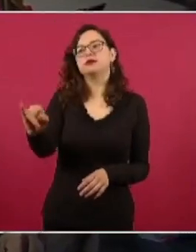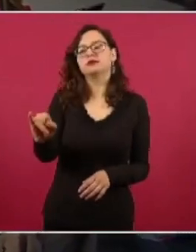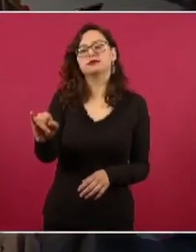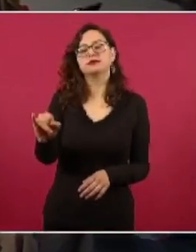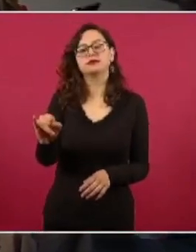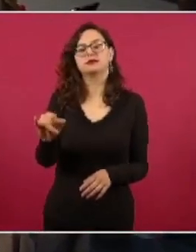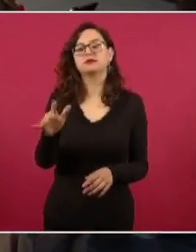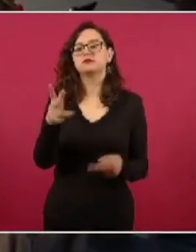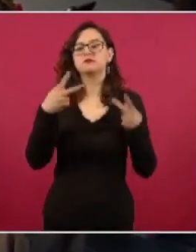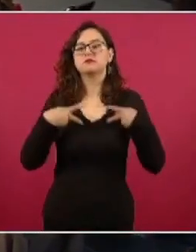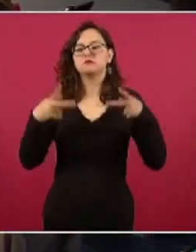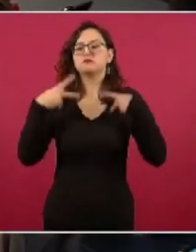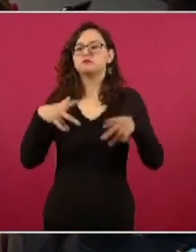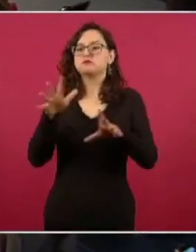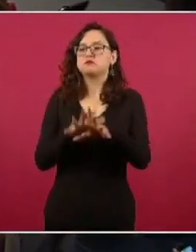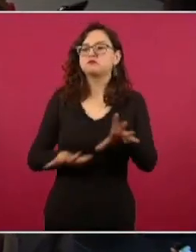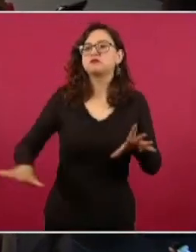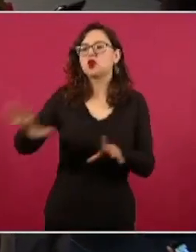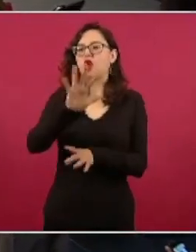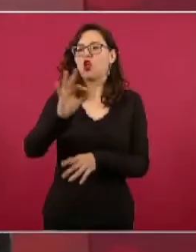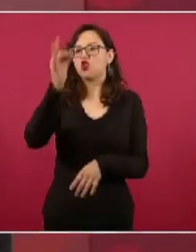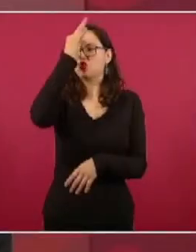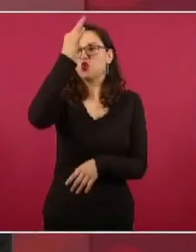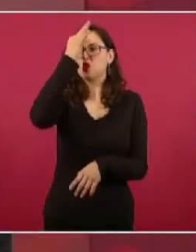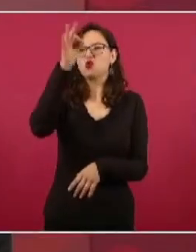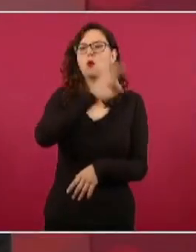y que es manipulable.